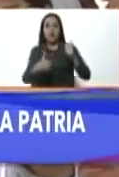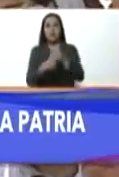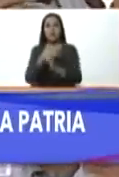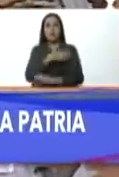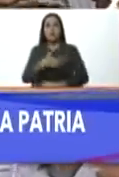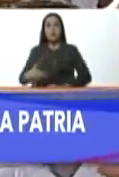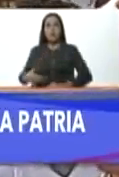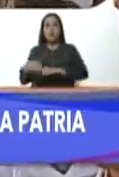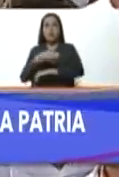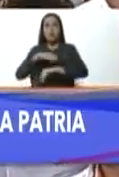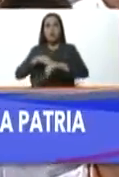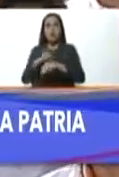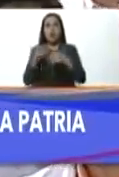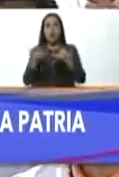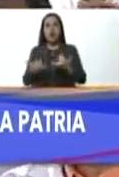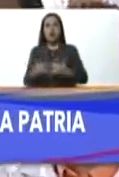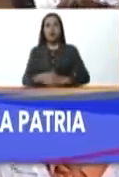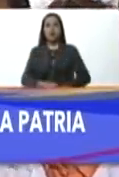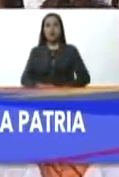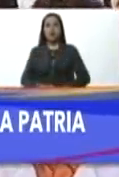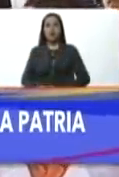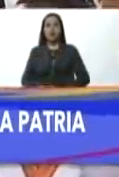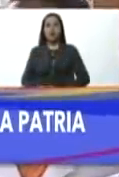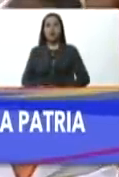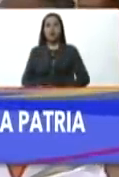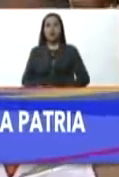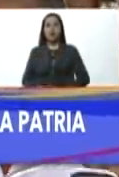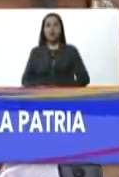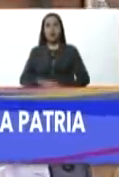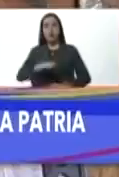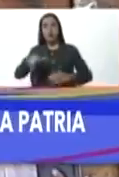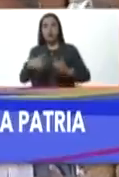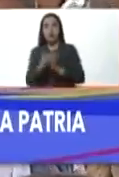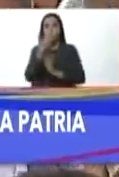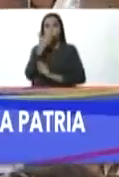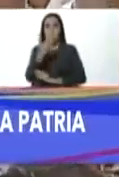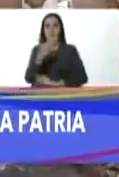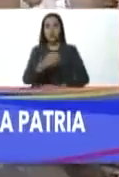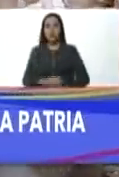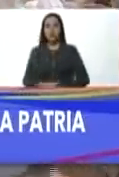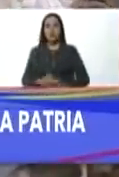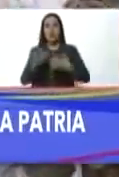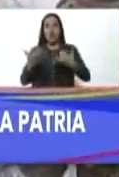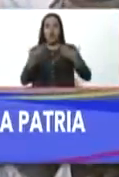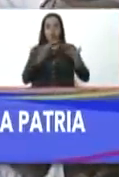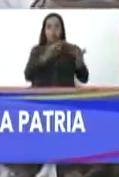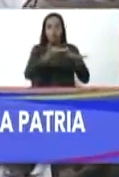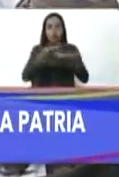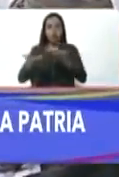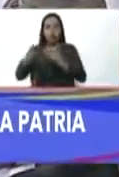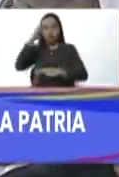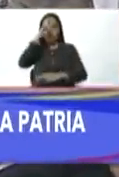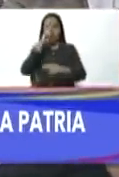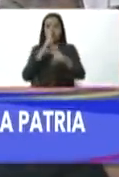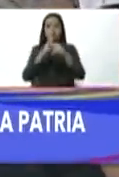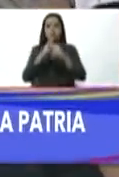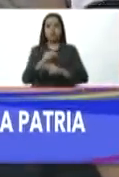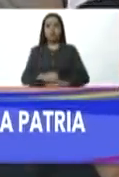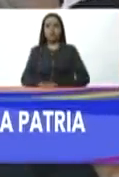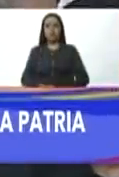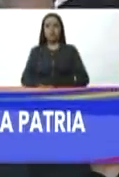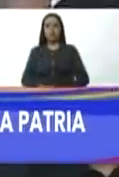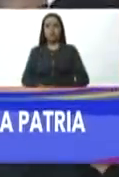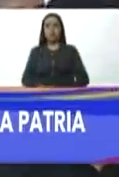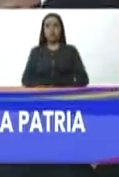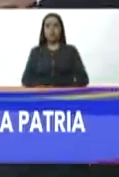ministro, pudieran ustedes aquí adelante estar al frente. Vamos a darle reconocimiento